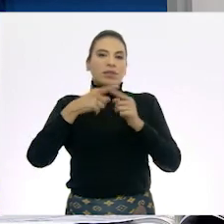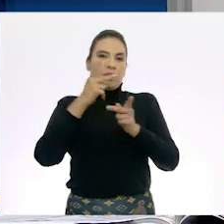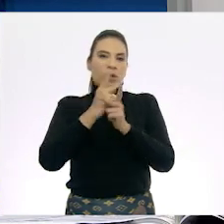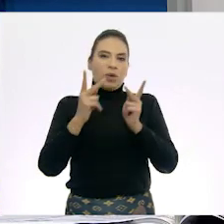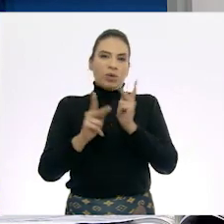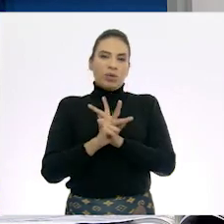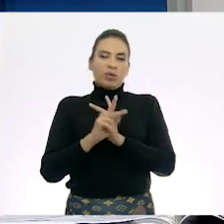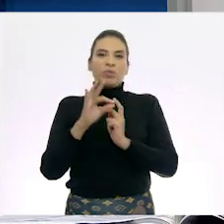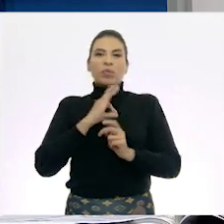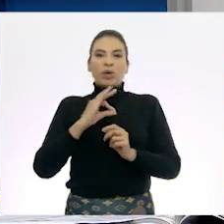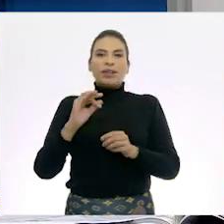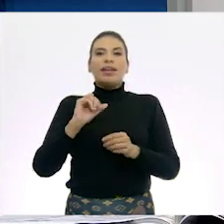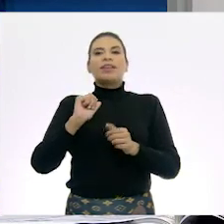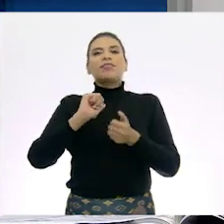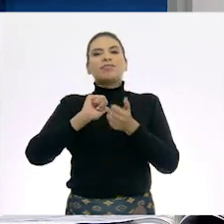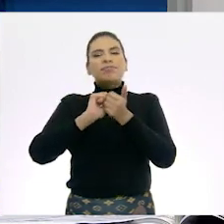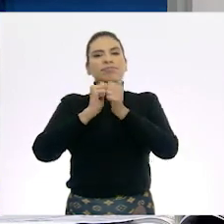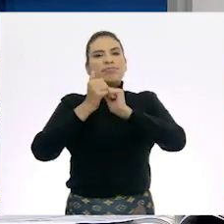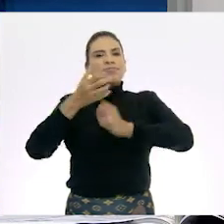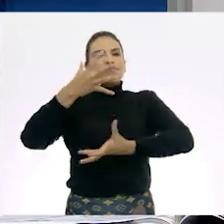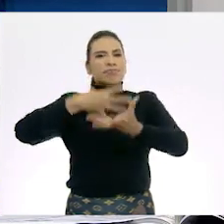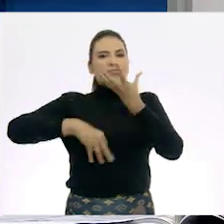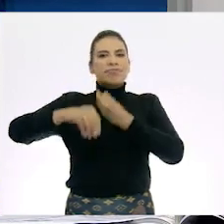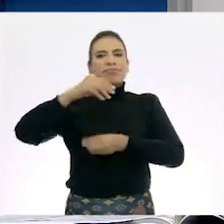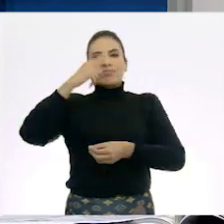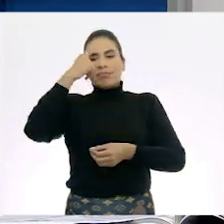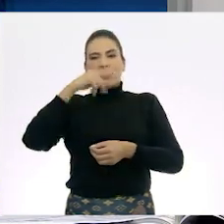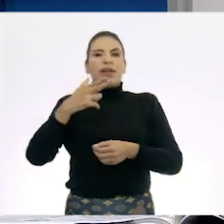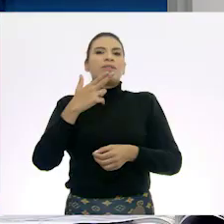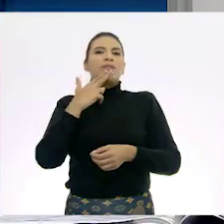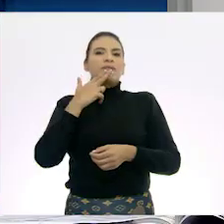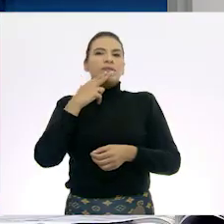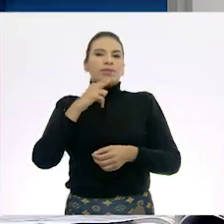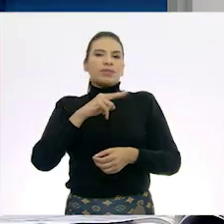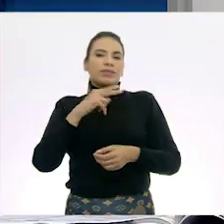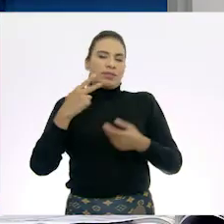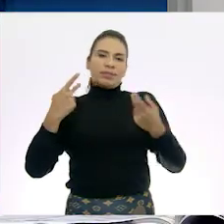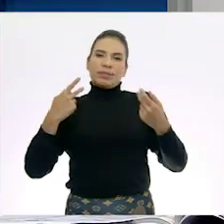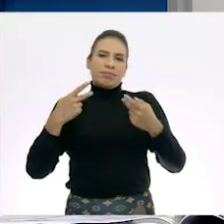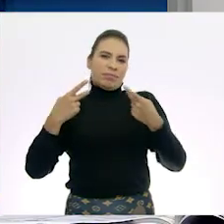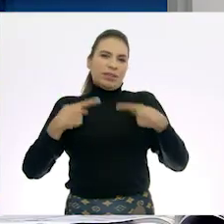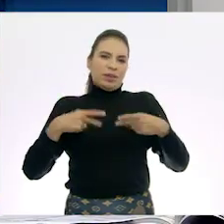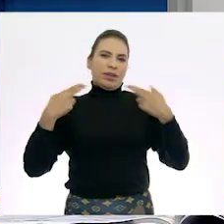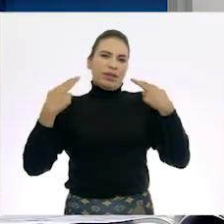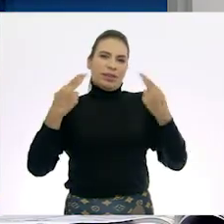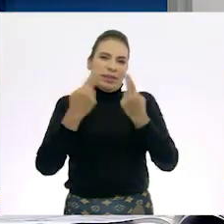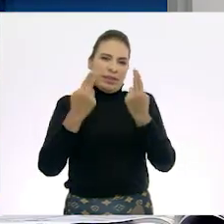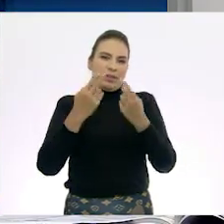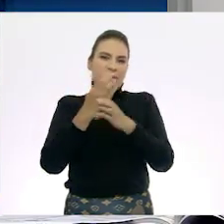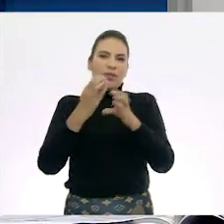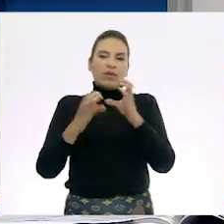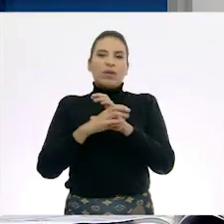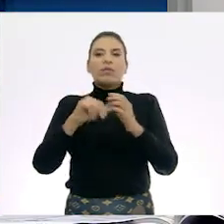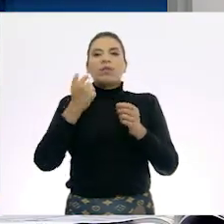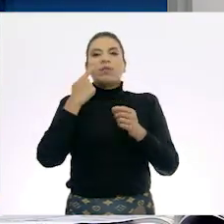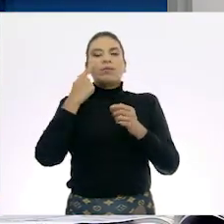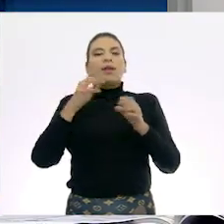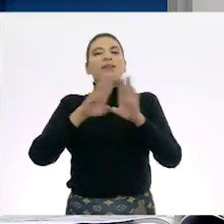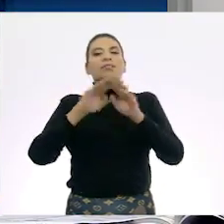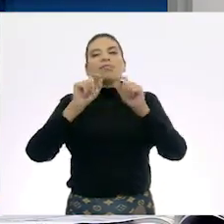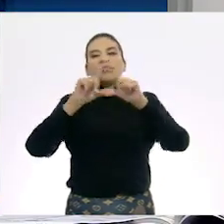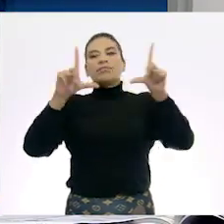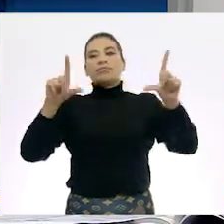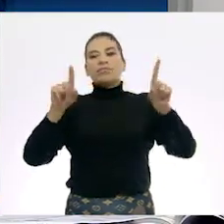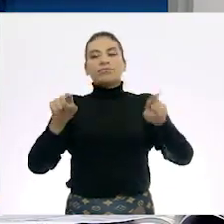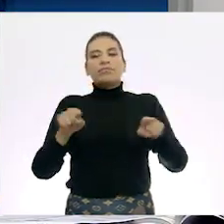productos que se van a estar generando para satisfacer nuestras necesidades. Y precisamente tenemos una lámina donde también